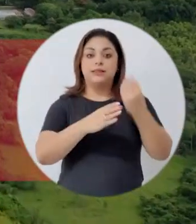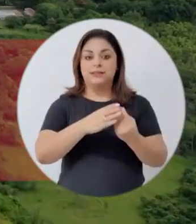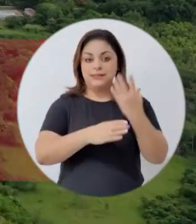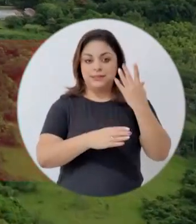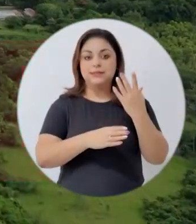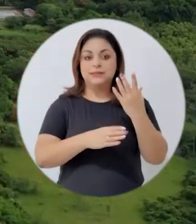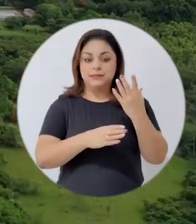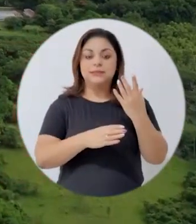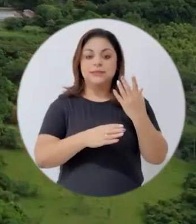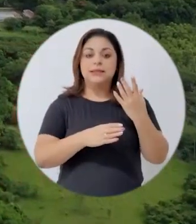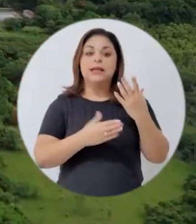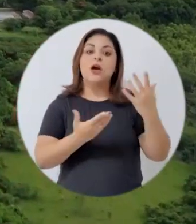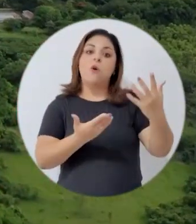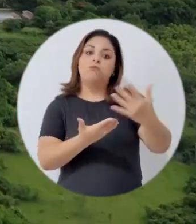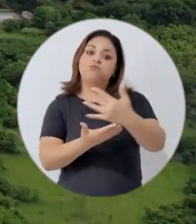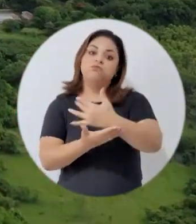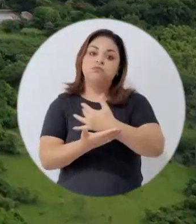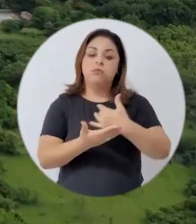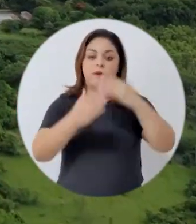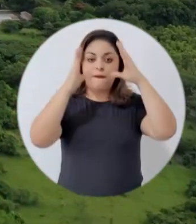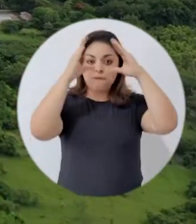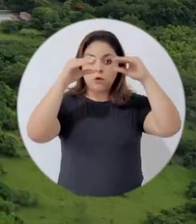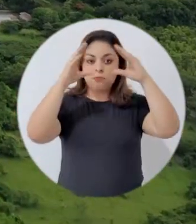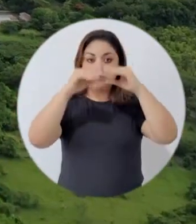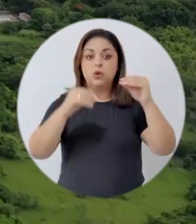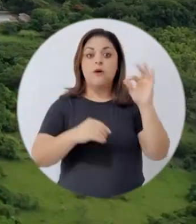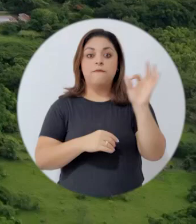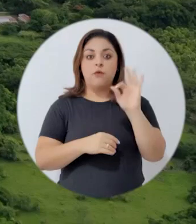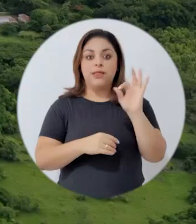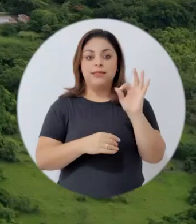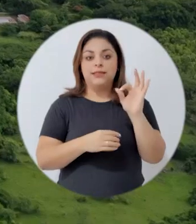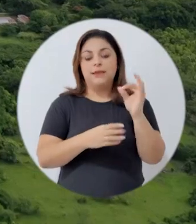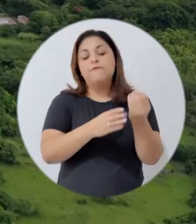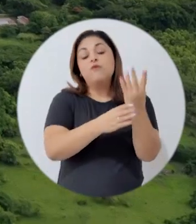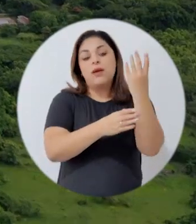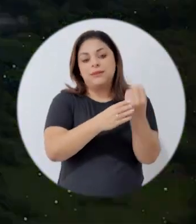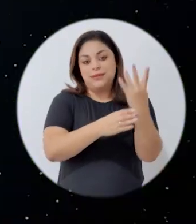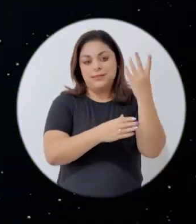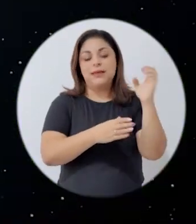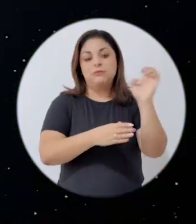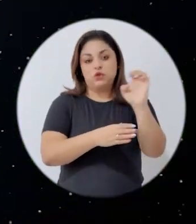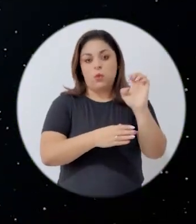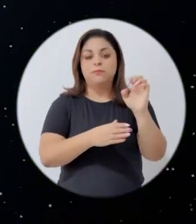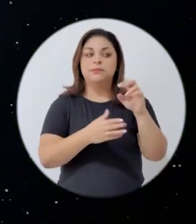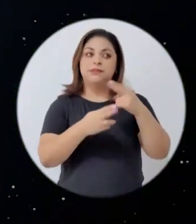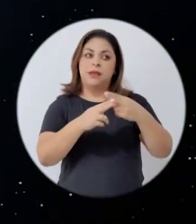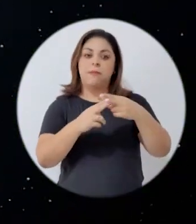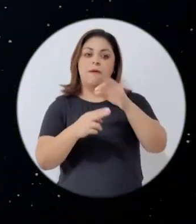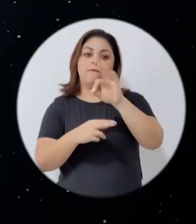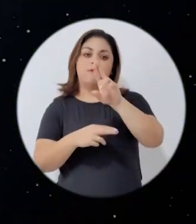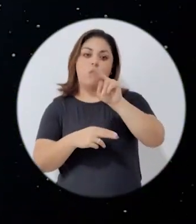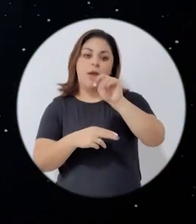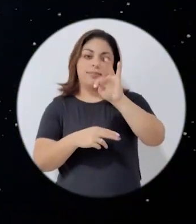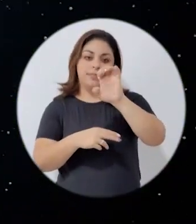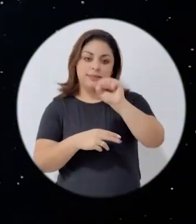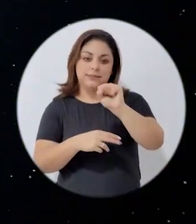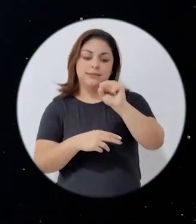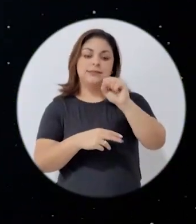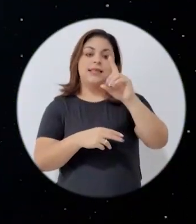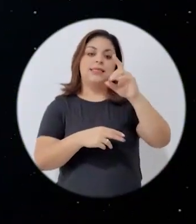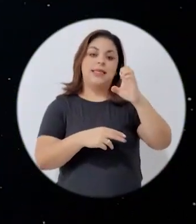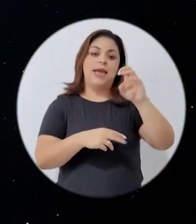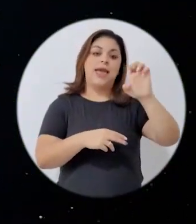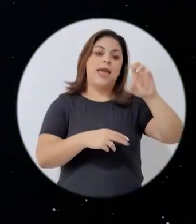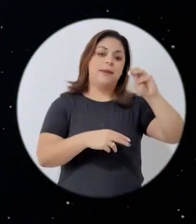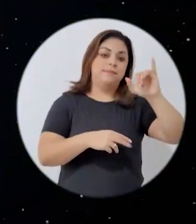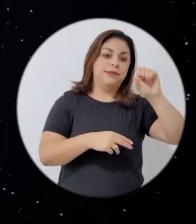emisión, el obtener esos datos de fuentes de emisión, y ya con las diferentes fuentes de emisión expresar